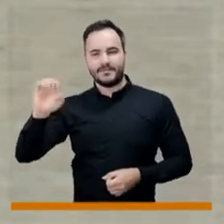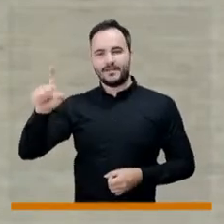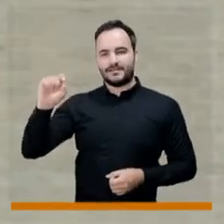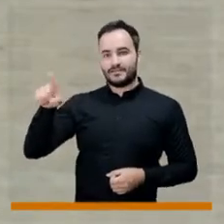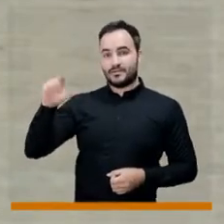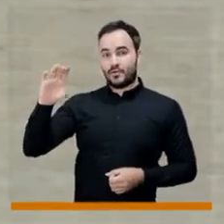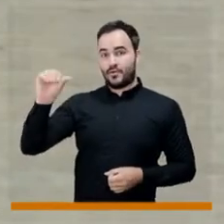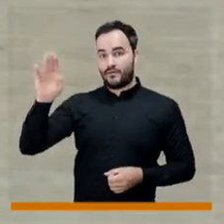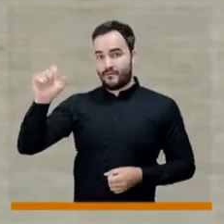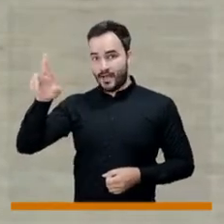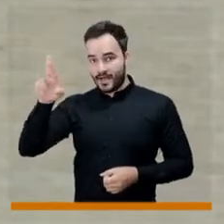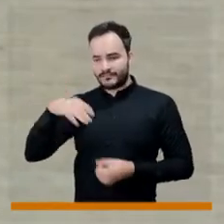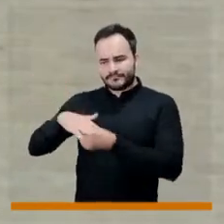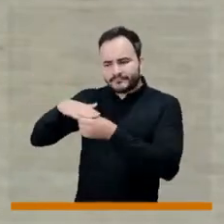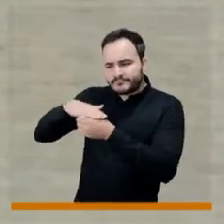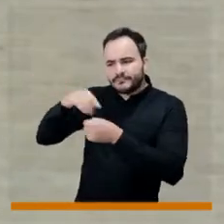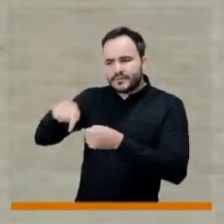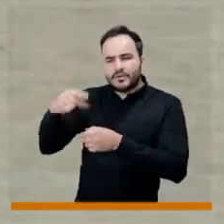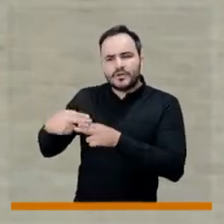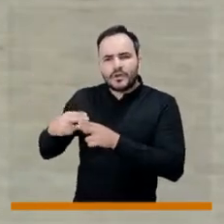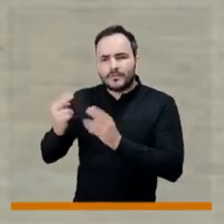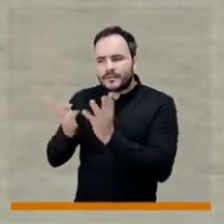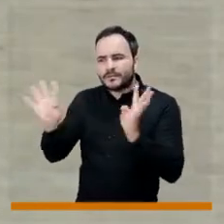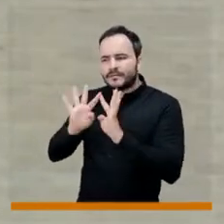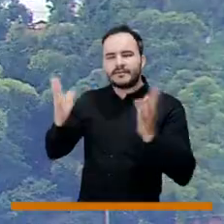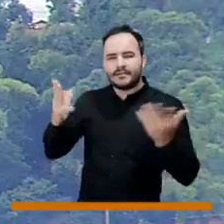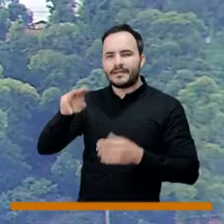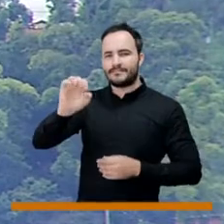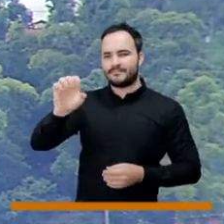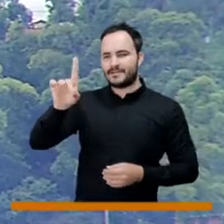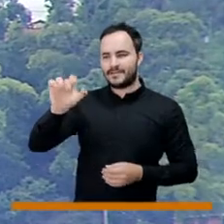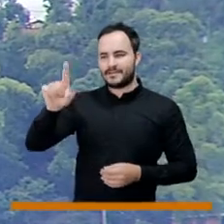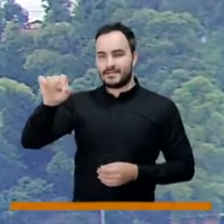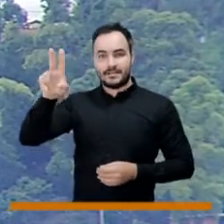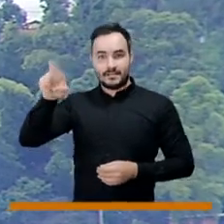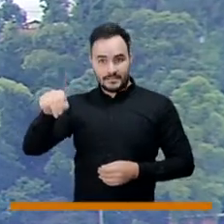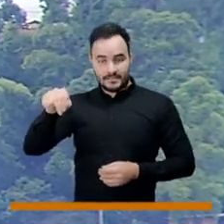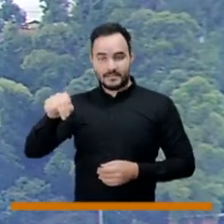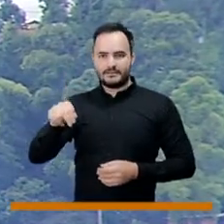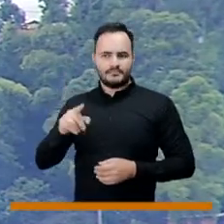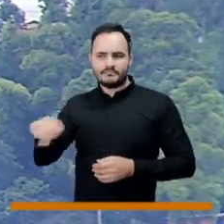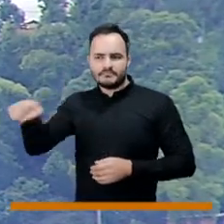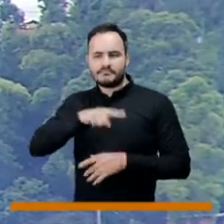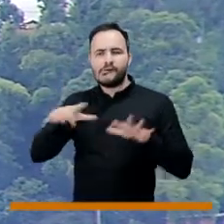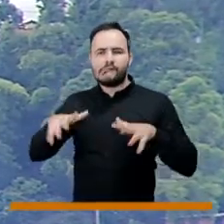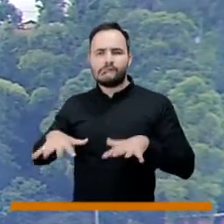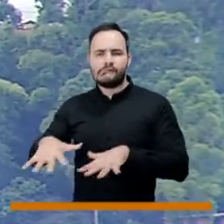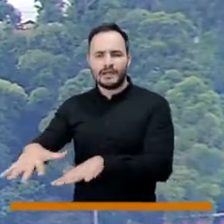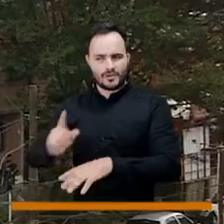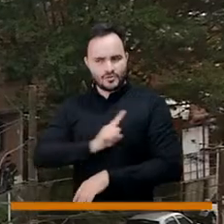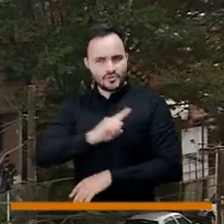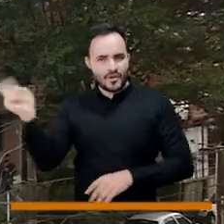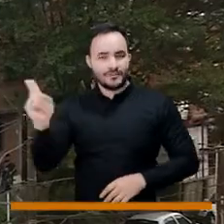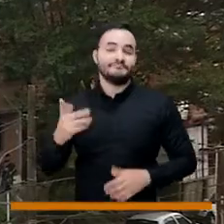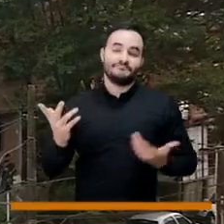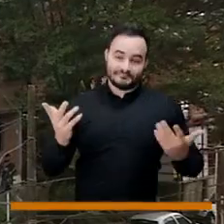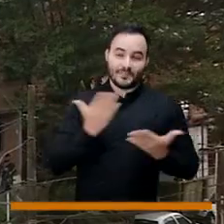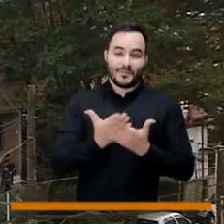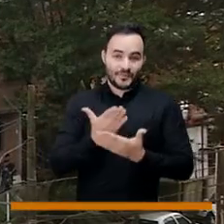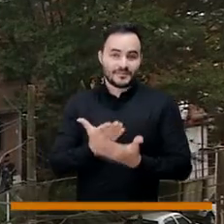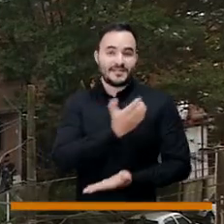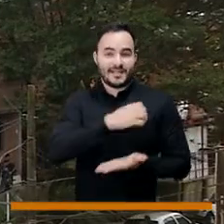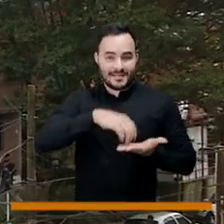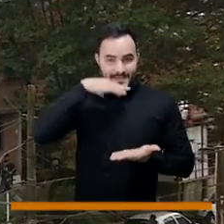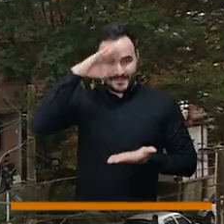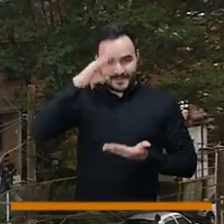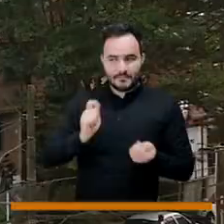como una organización que se llama medellín sin tugurios un barrio no reconocido oficialmente por parte de la administración municipal